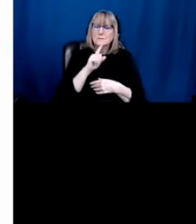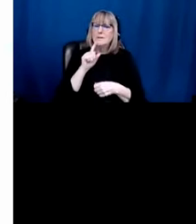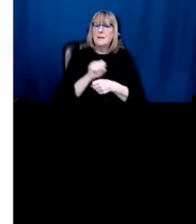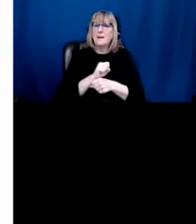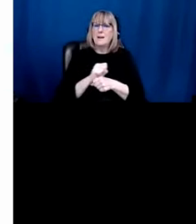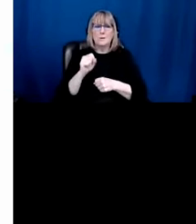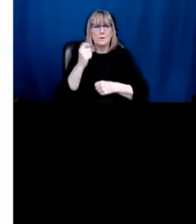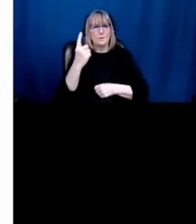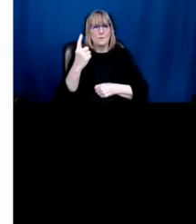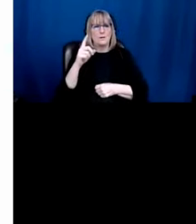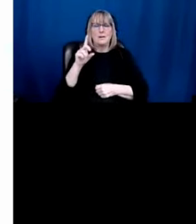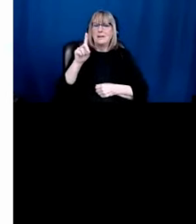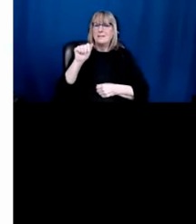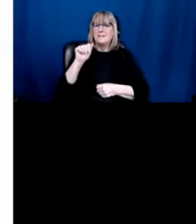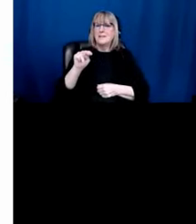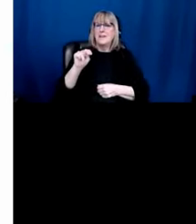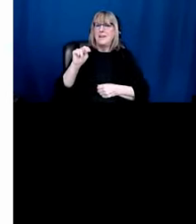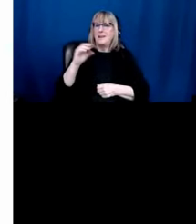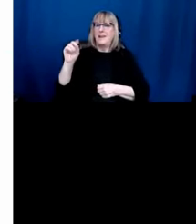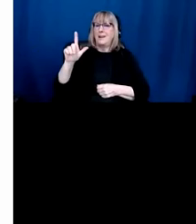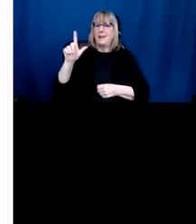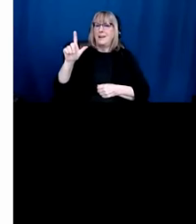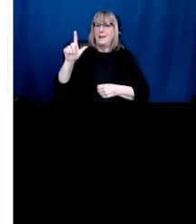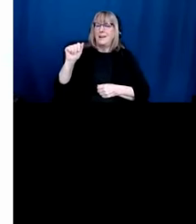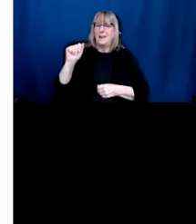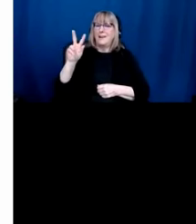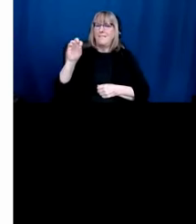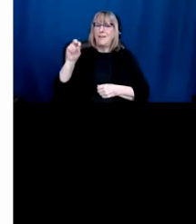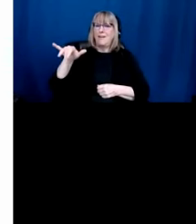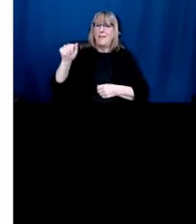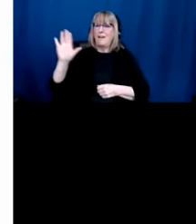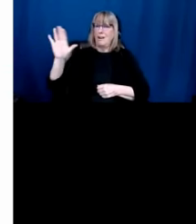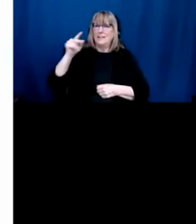En la pantalla se muestra una de las paredes